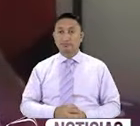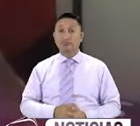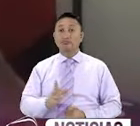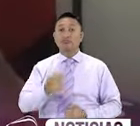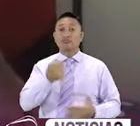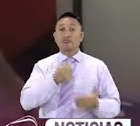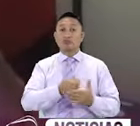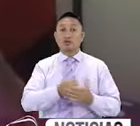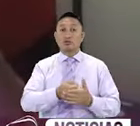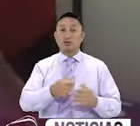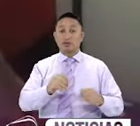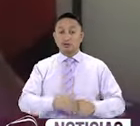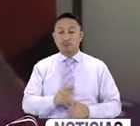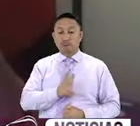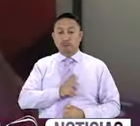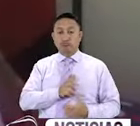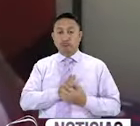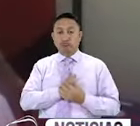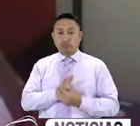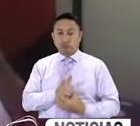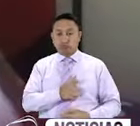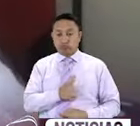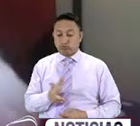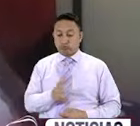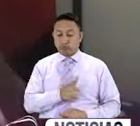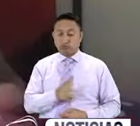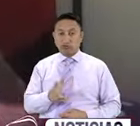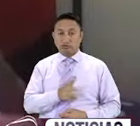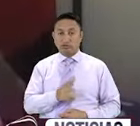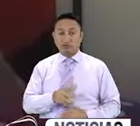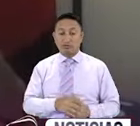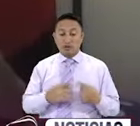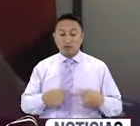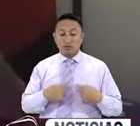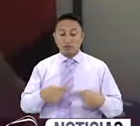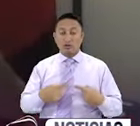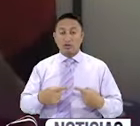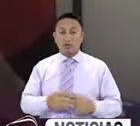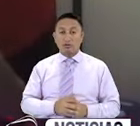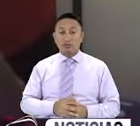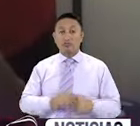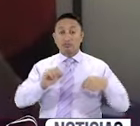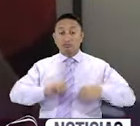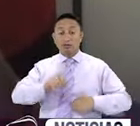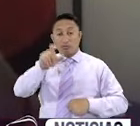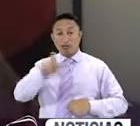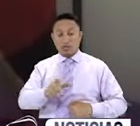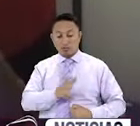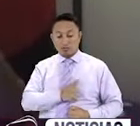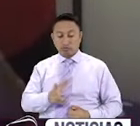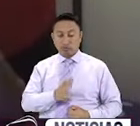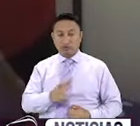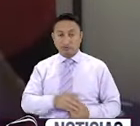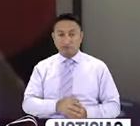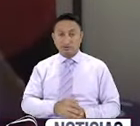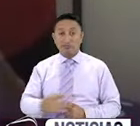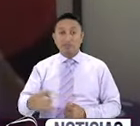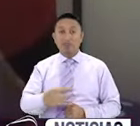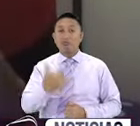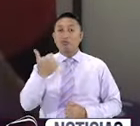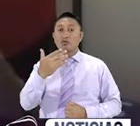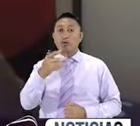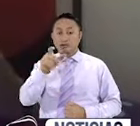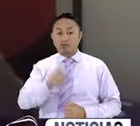las cámaras de cuerpo, que son las cámaras que permanentemente las tiene que utilizar un agente para evitar que haya pues algún